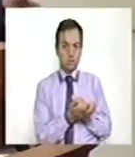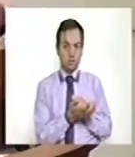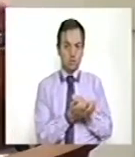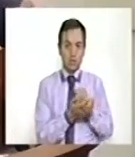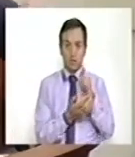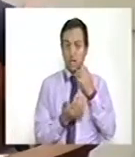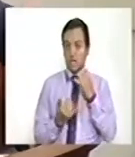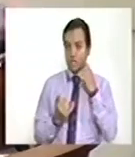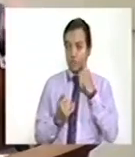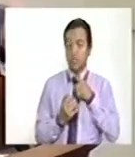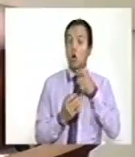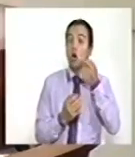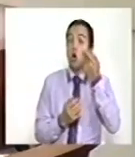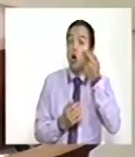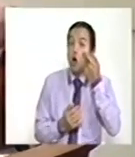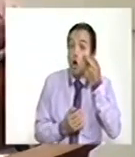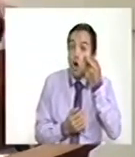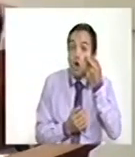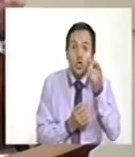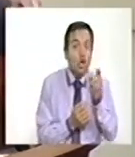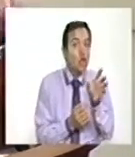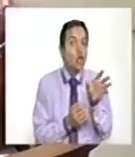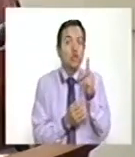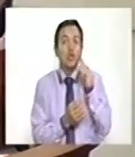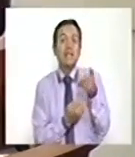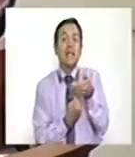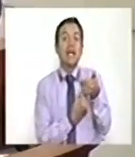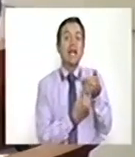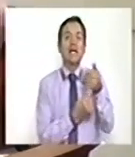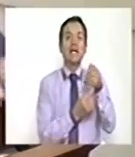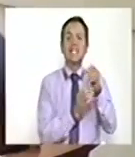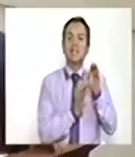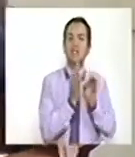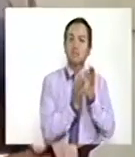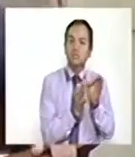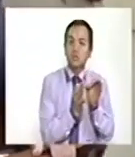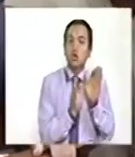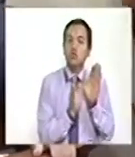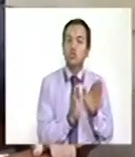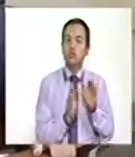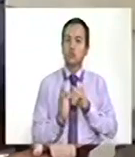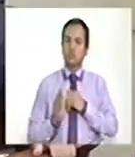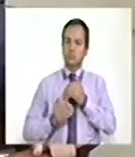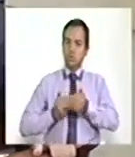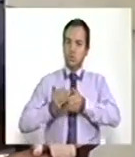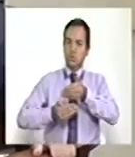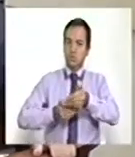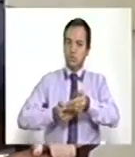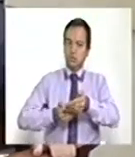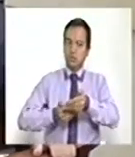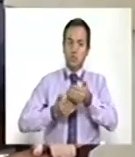todas las garantías, óigase bien, todas las garantías procesales,